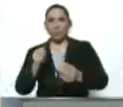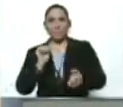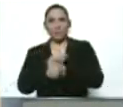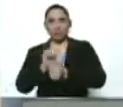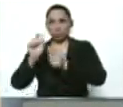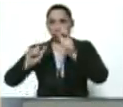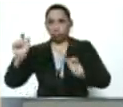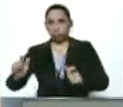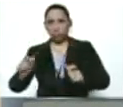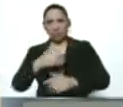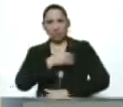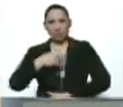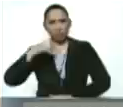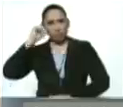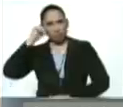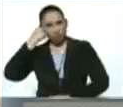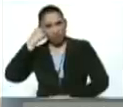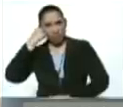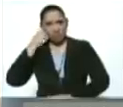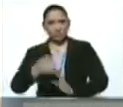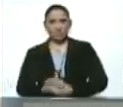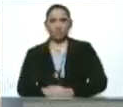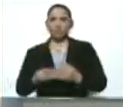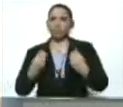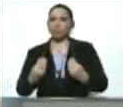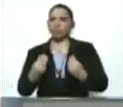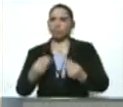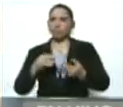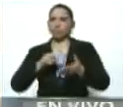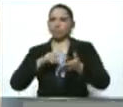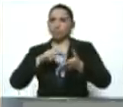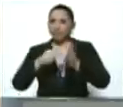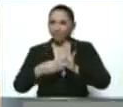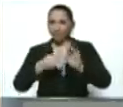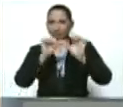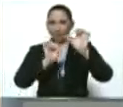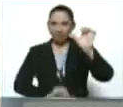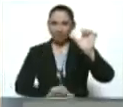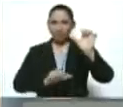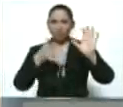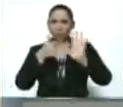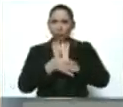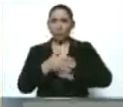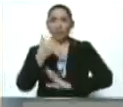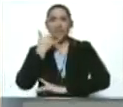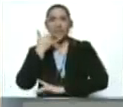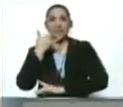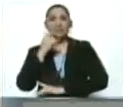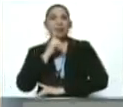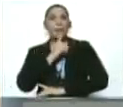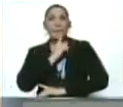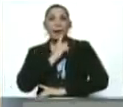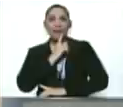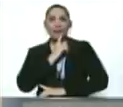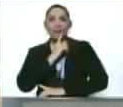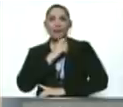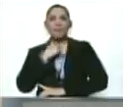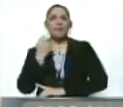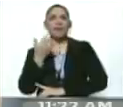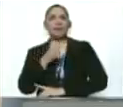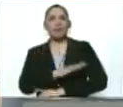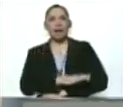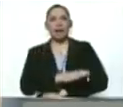ese sentido, como caso referencial a este que voy a detallar, la llamada masacre del retén de Katia ocurrida en el